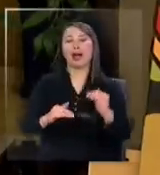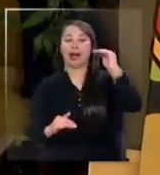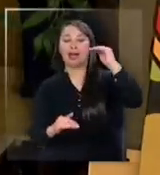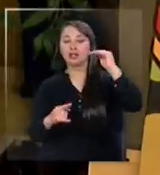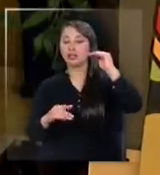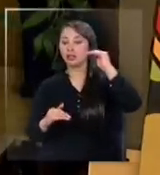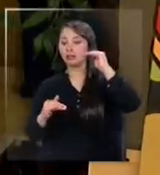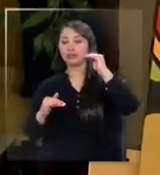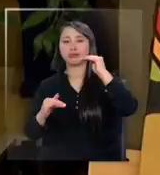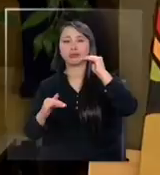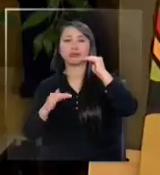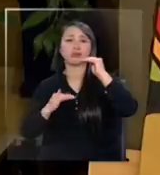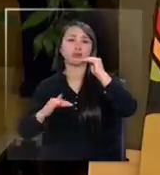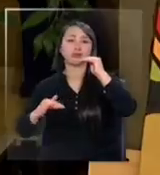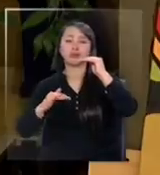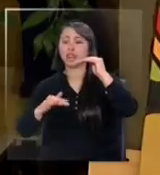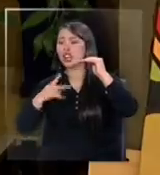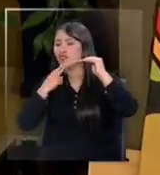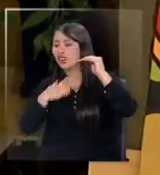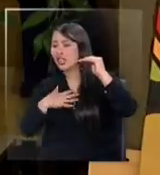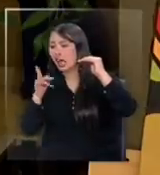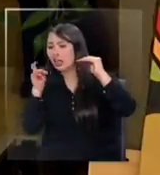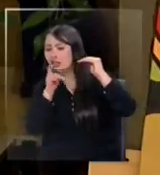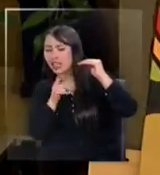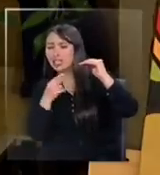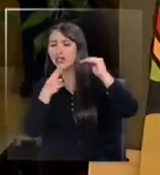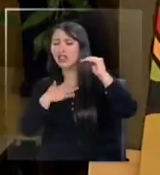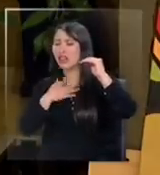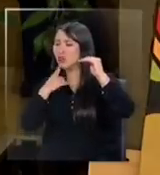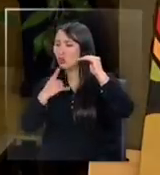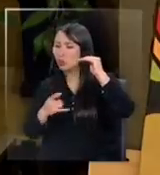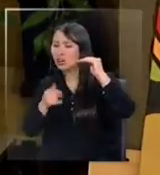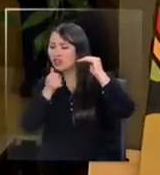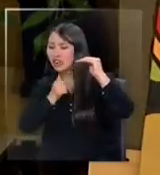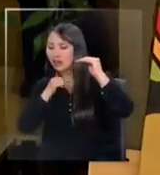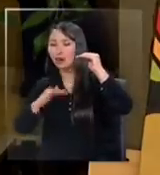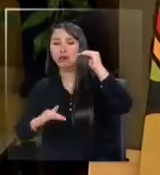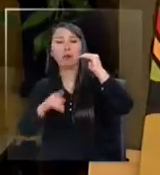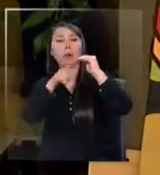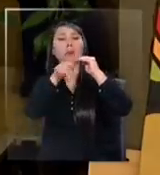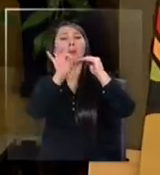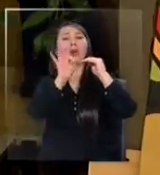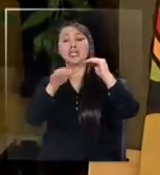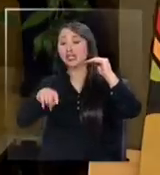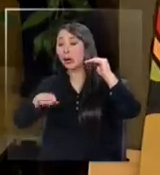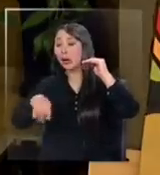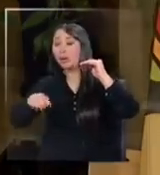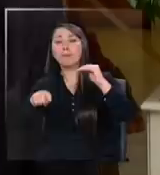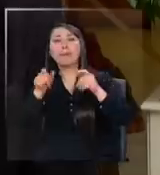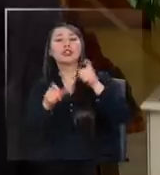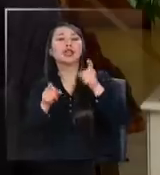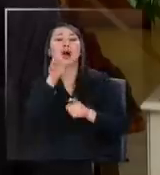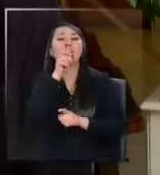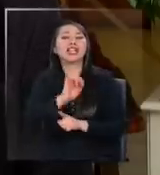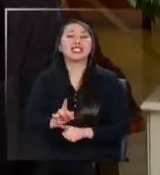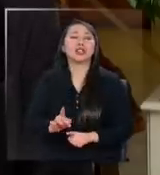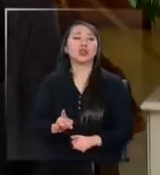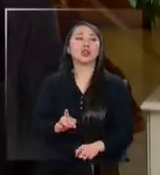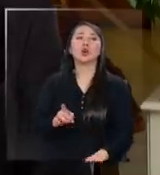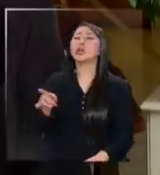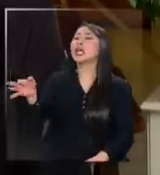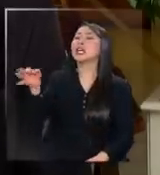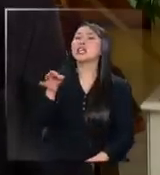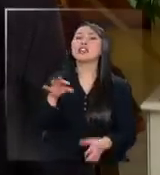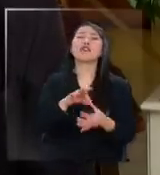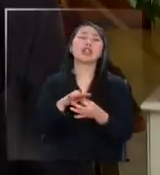resto vive una vida dura, una vida llena de padecimiento. Y eso la gente ya no lo soporta. Diputado, más. ¿No? Ya que menciona frases que se han repetido